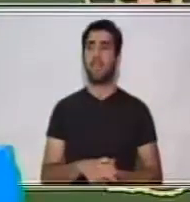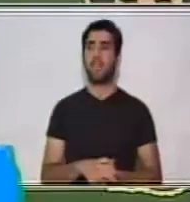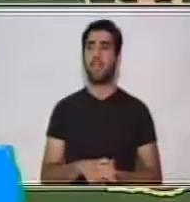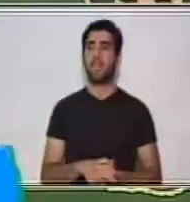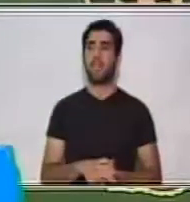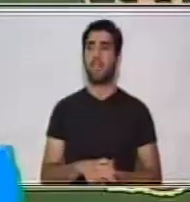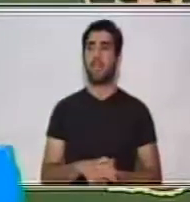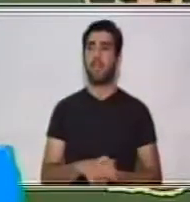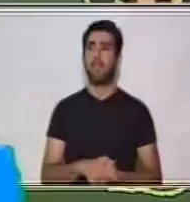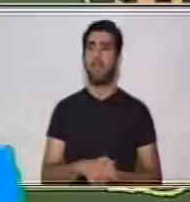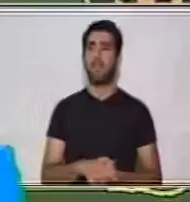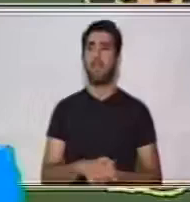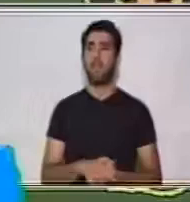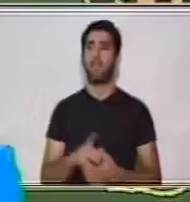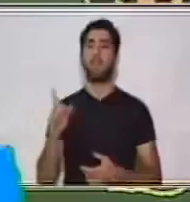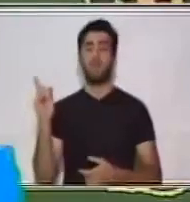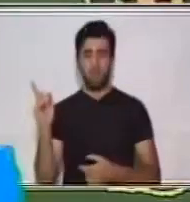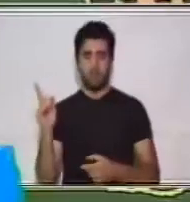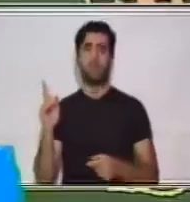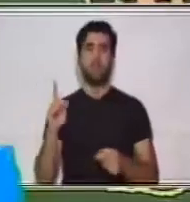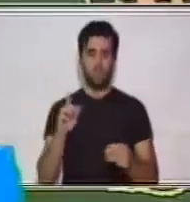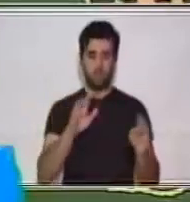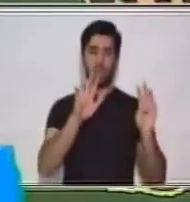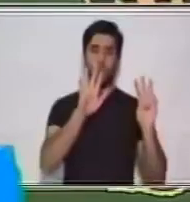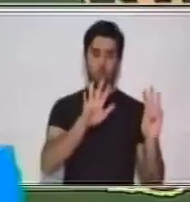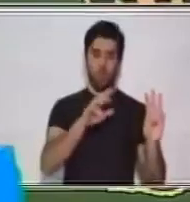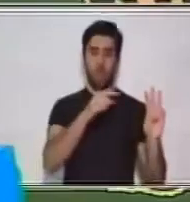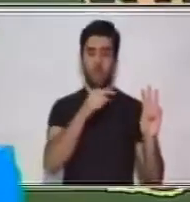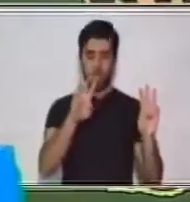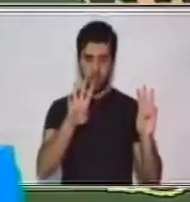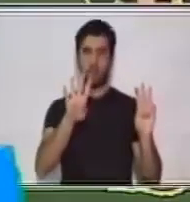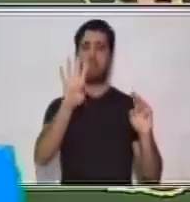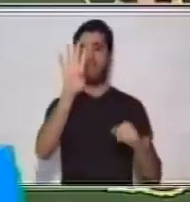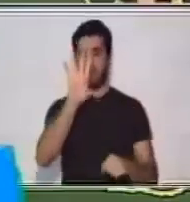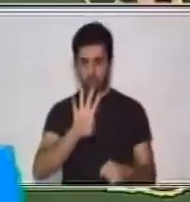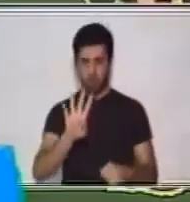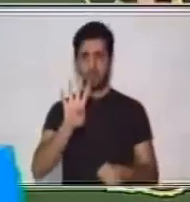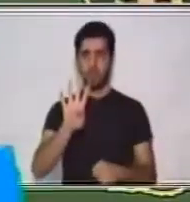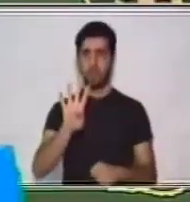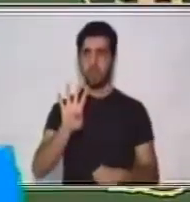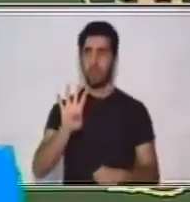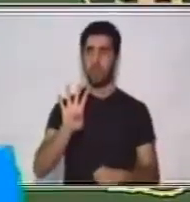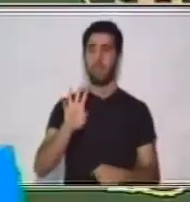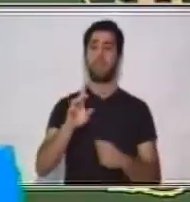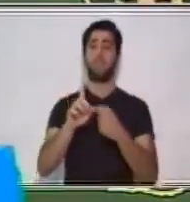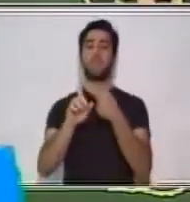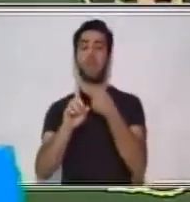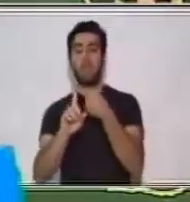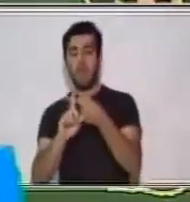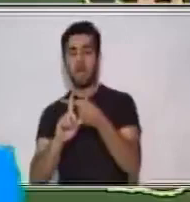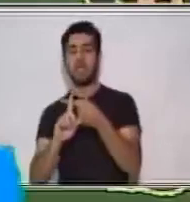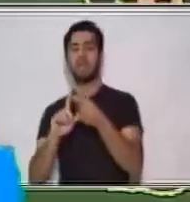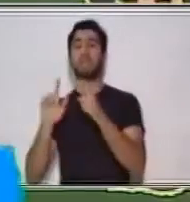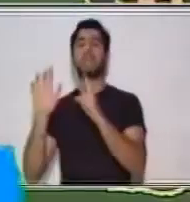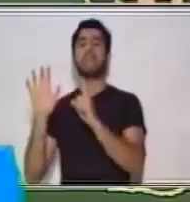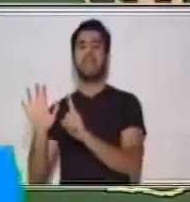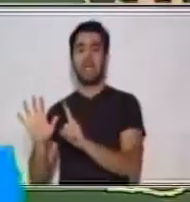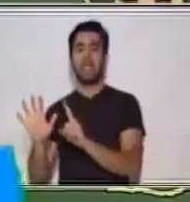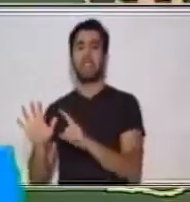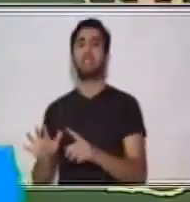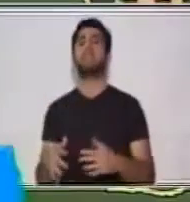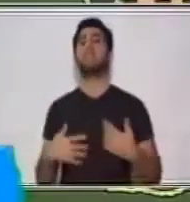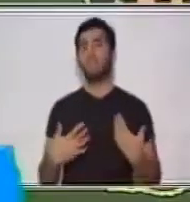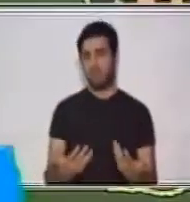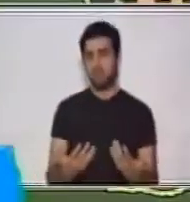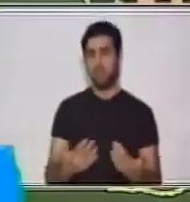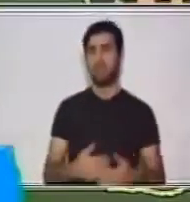8 menos 4, 4. Y tengo que bajar acá. Más 6.